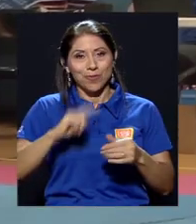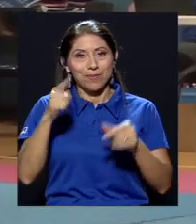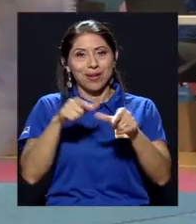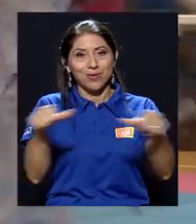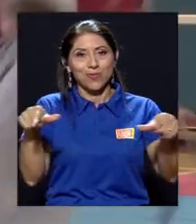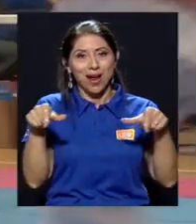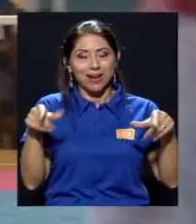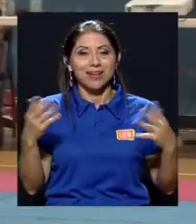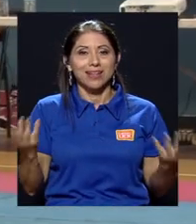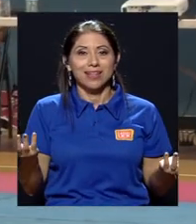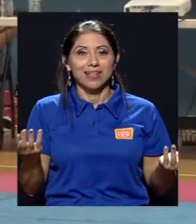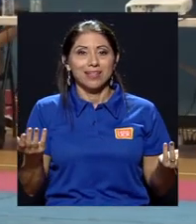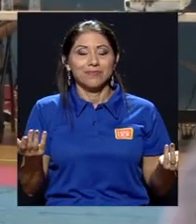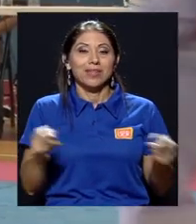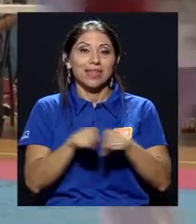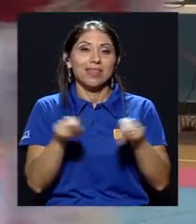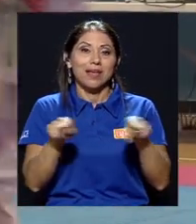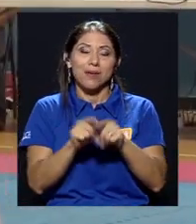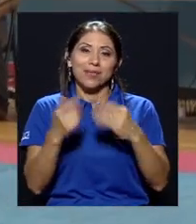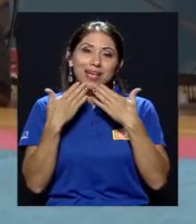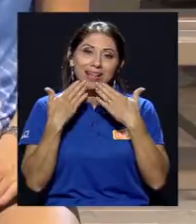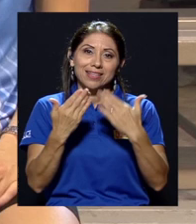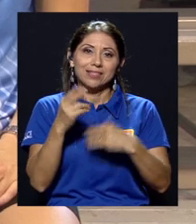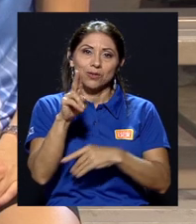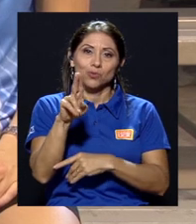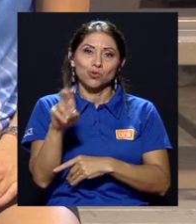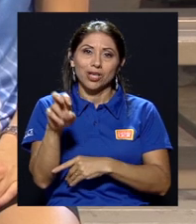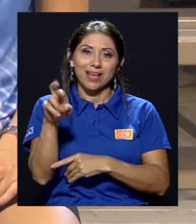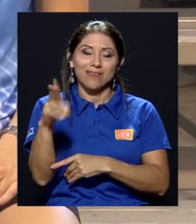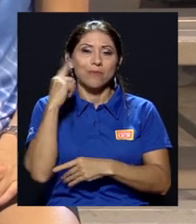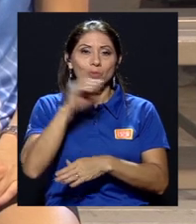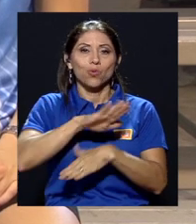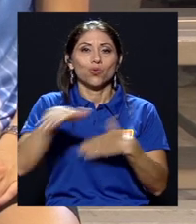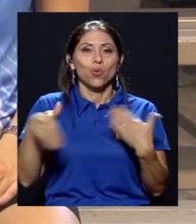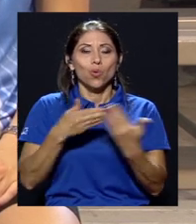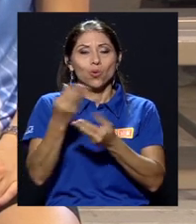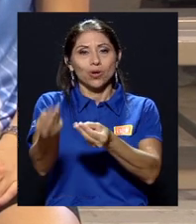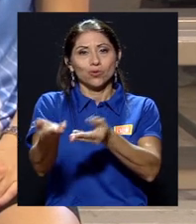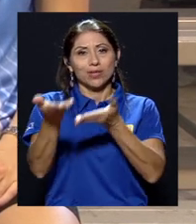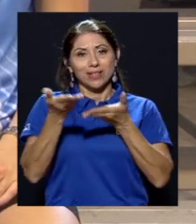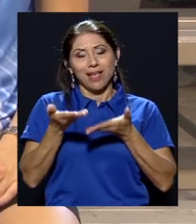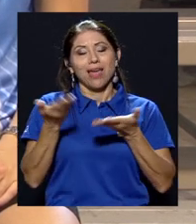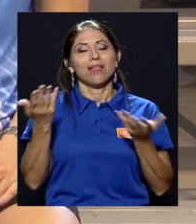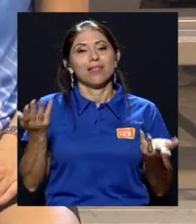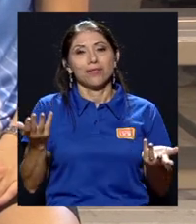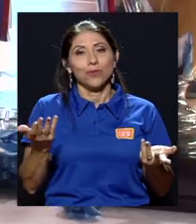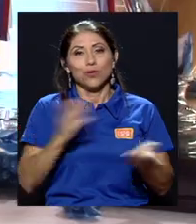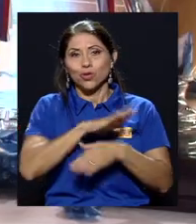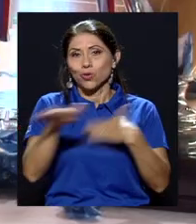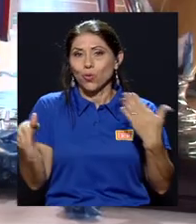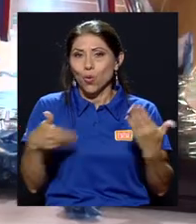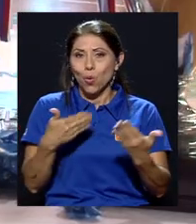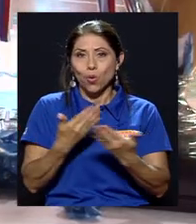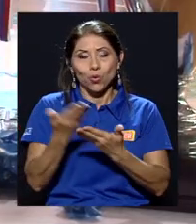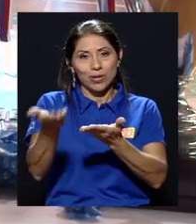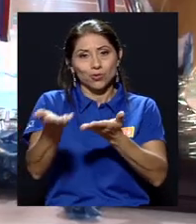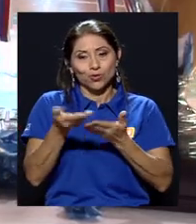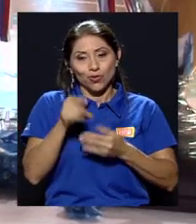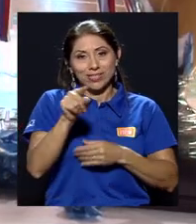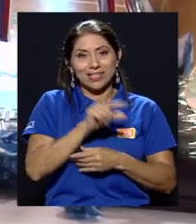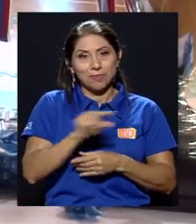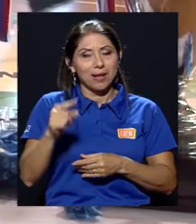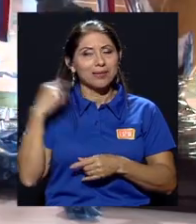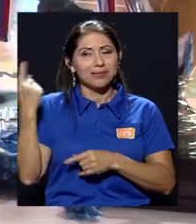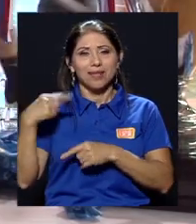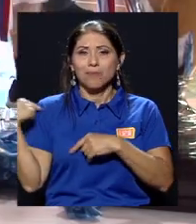lugar y también agradecer a la UCR por todo lo que nos ha brindado y la ayuda y todo lo que nos dio esta semana y nos ha dado siempre